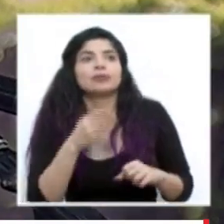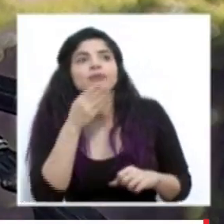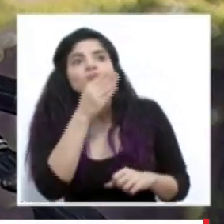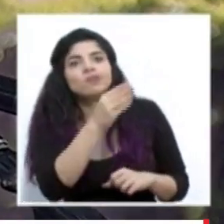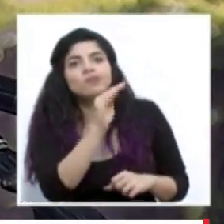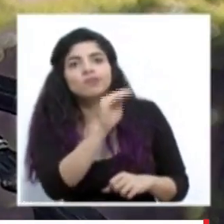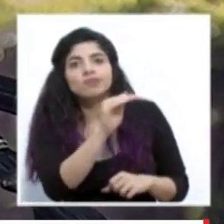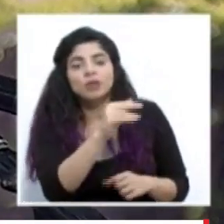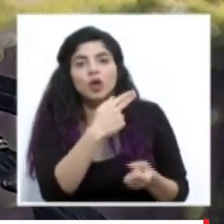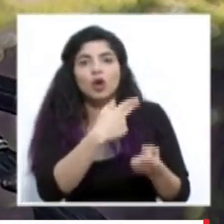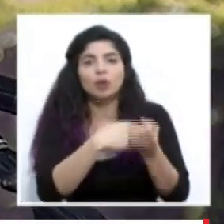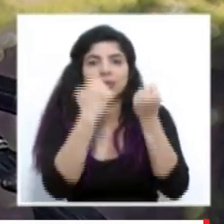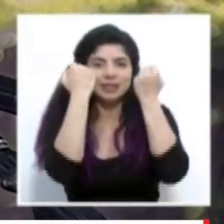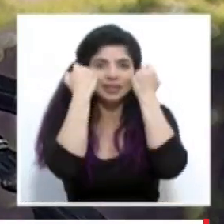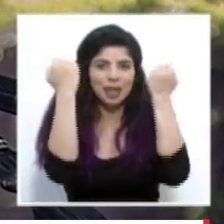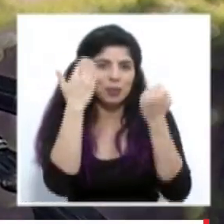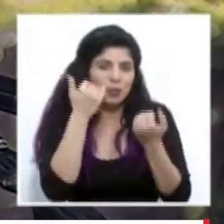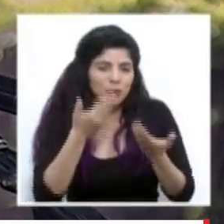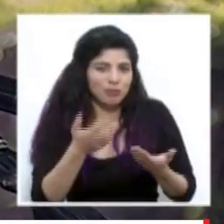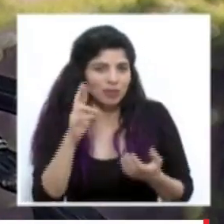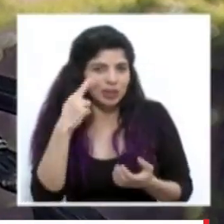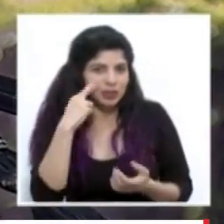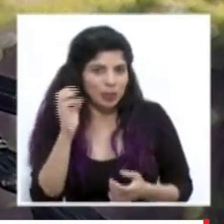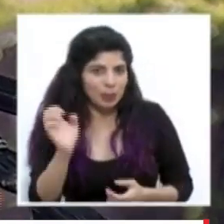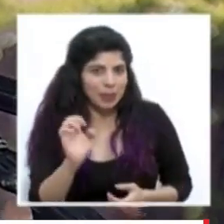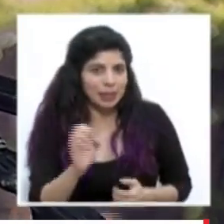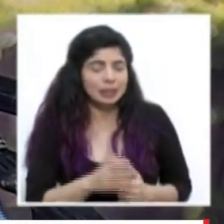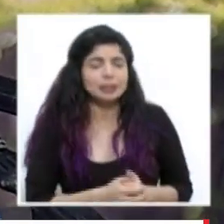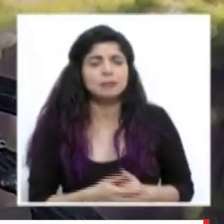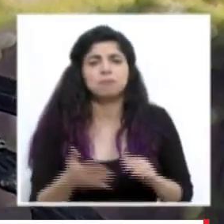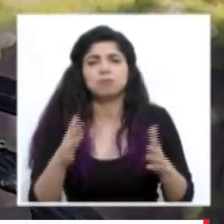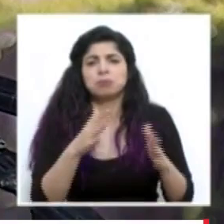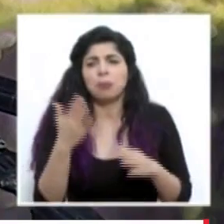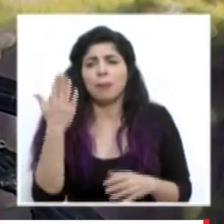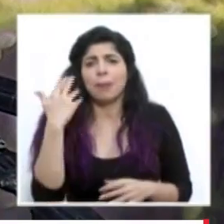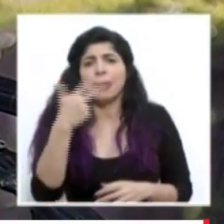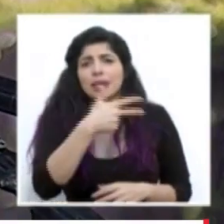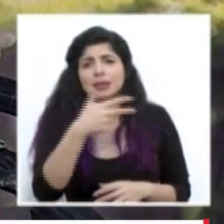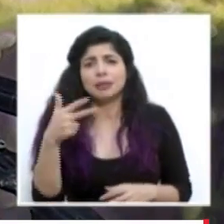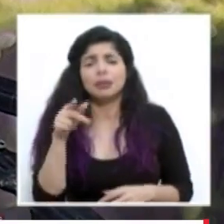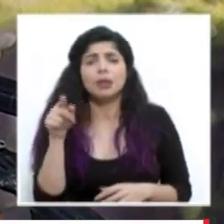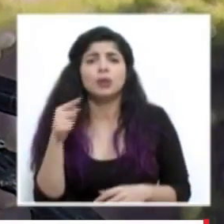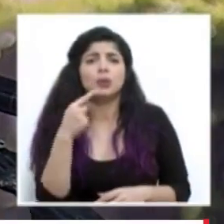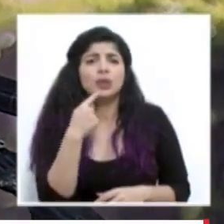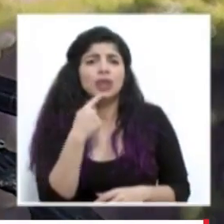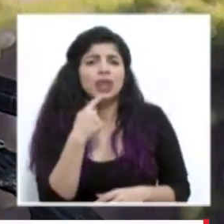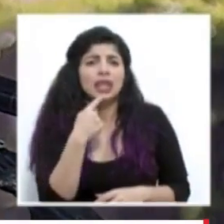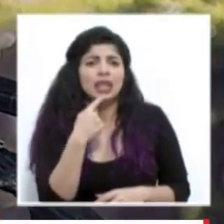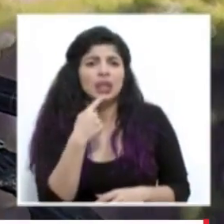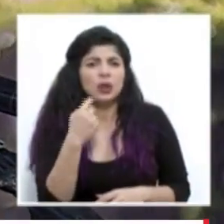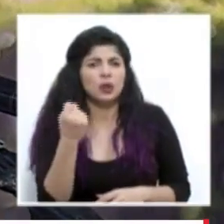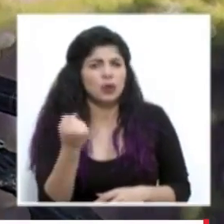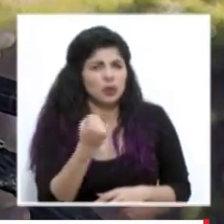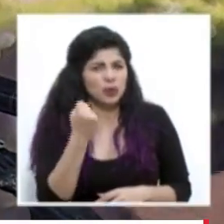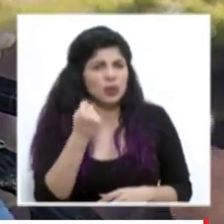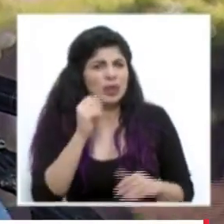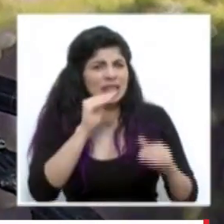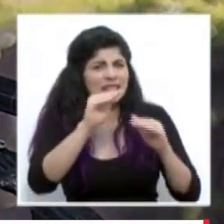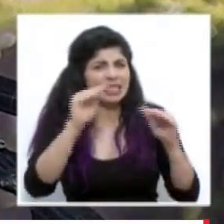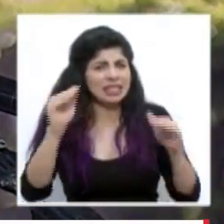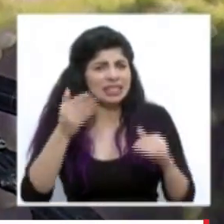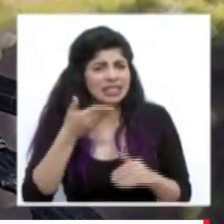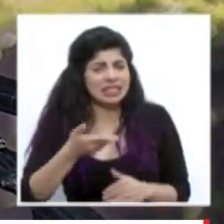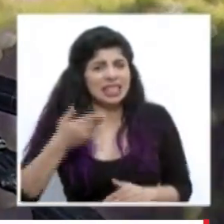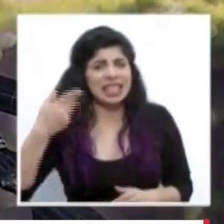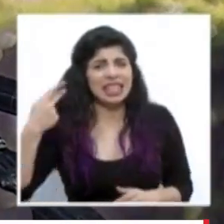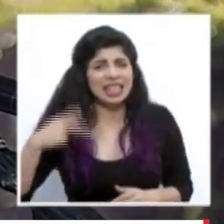psiquiátrico ante esta emergencia. Y hace aproximadamente 3 semanas usted lanzó una severa advertencia de los